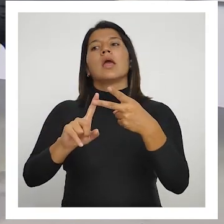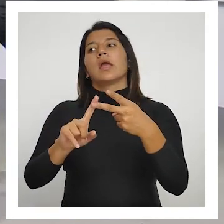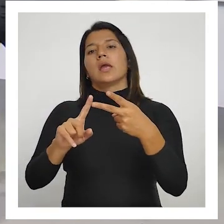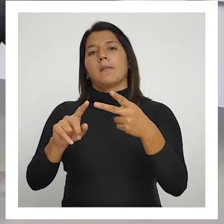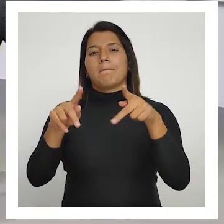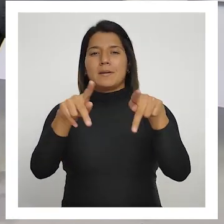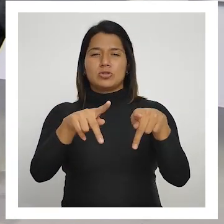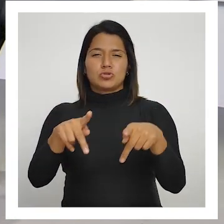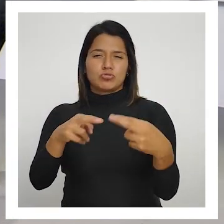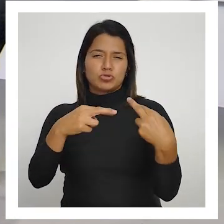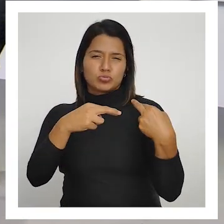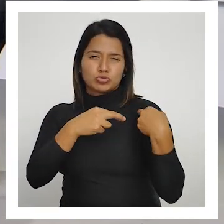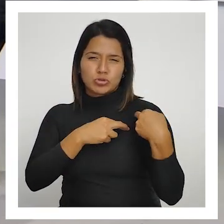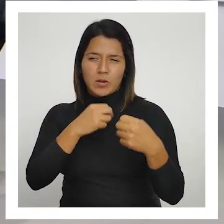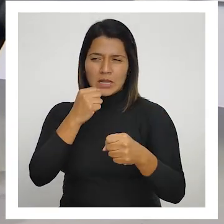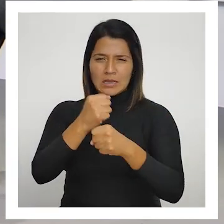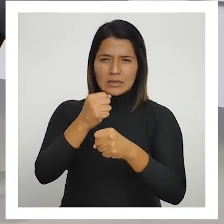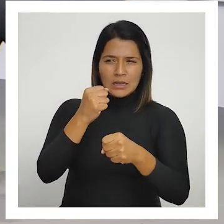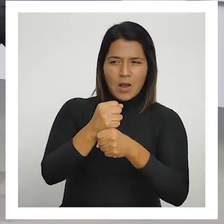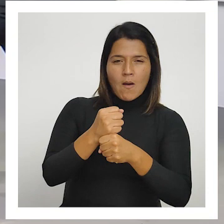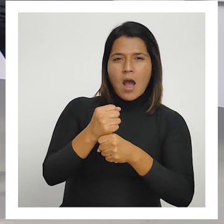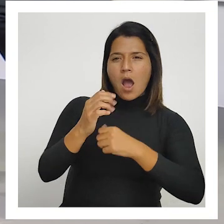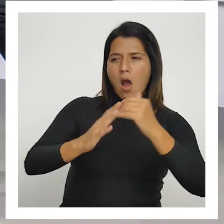de obras, fiscalizaciones.